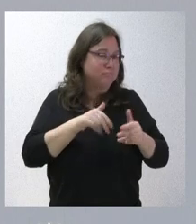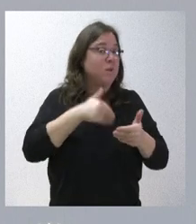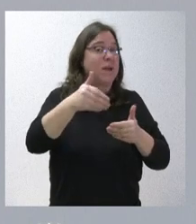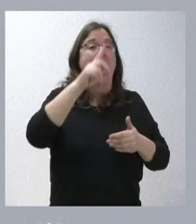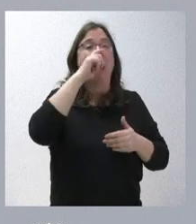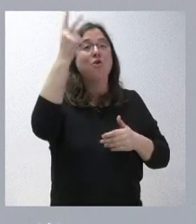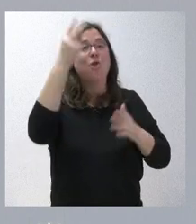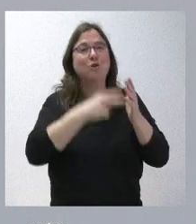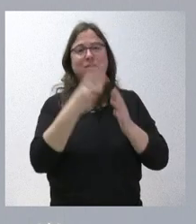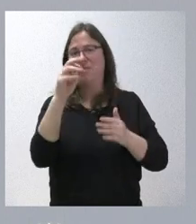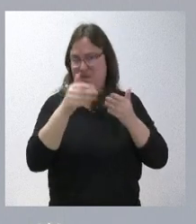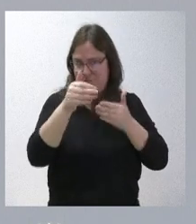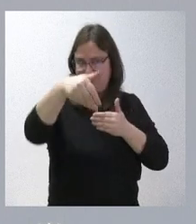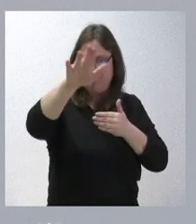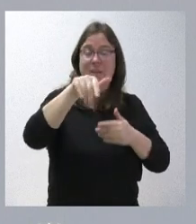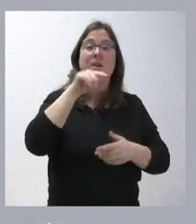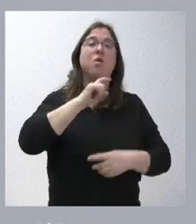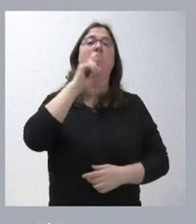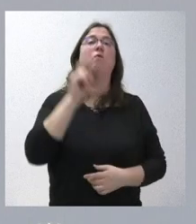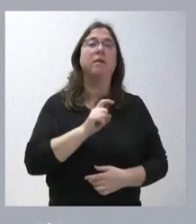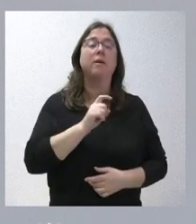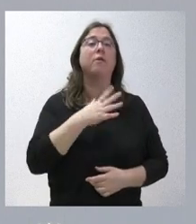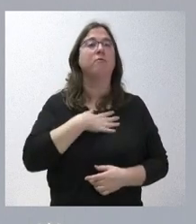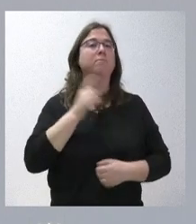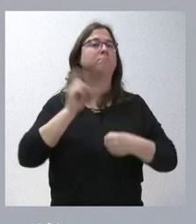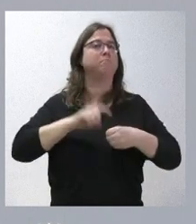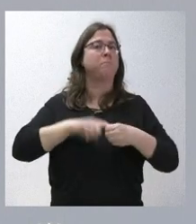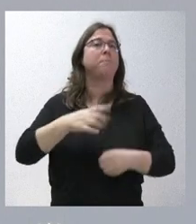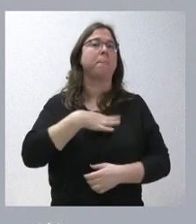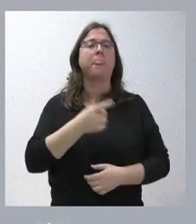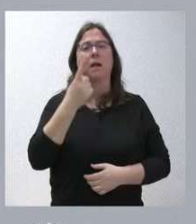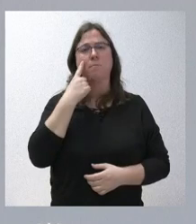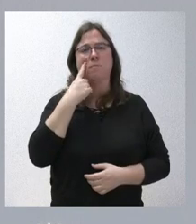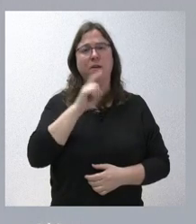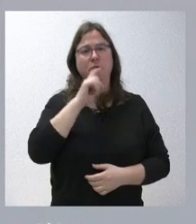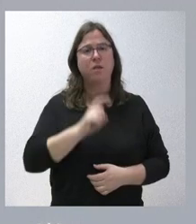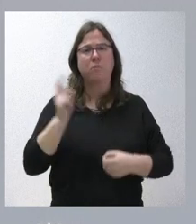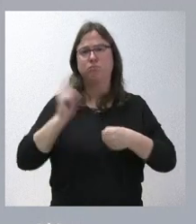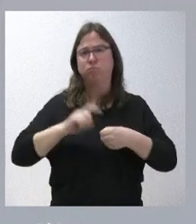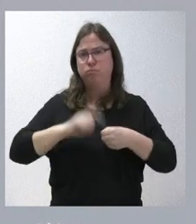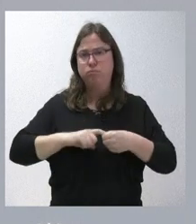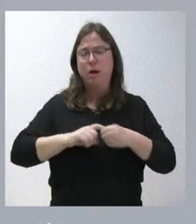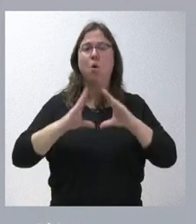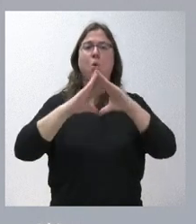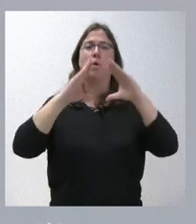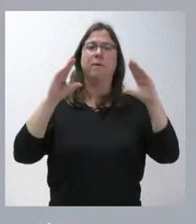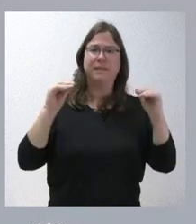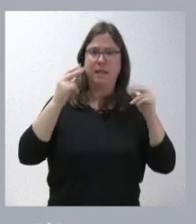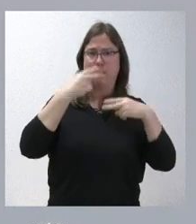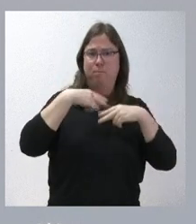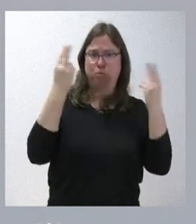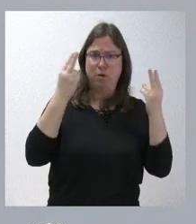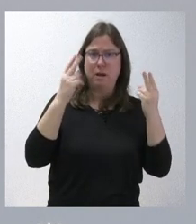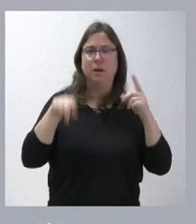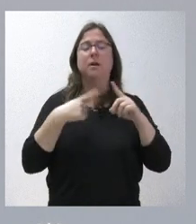2030 y esta fundación también favorece la participación porque habrán visto ustedes que estarán presentes las las universidades públicas y también la